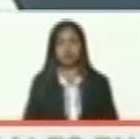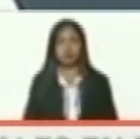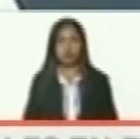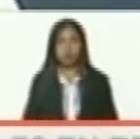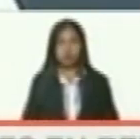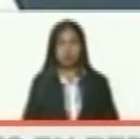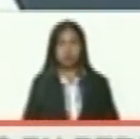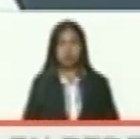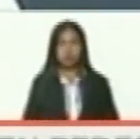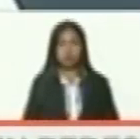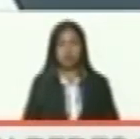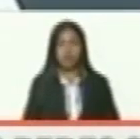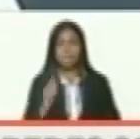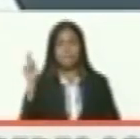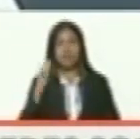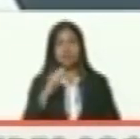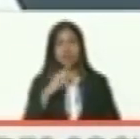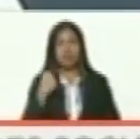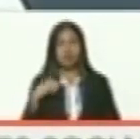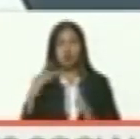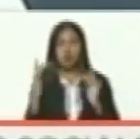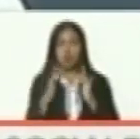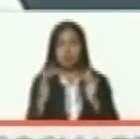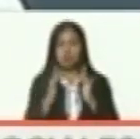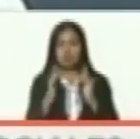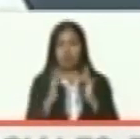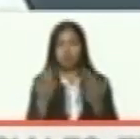Desde hace meses tenemos contactos.